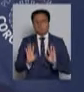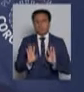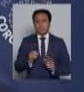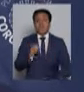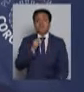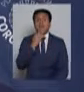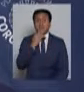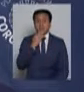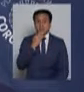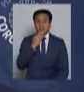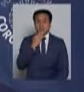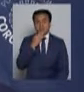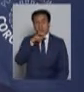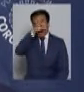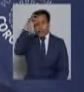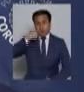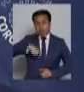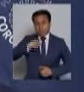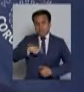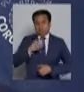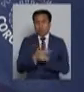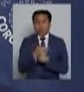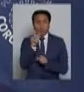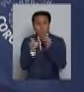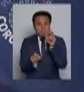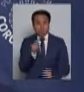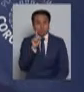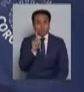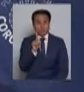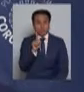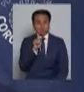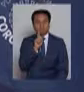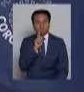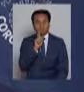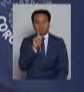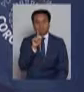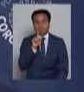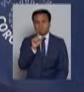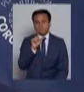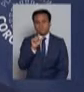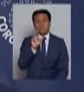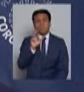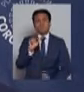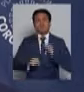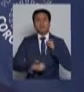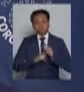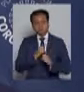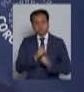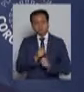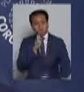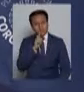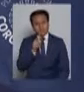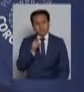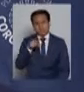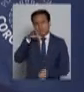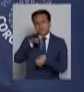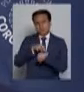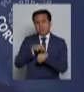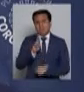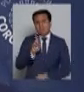También en Araucanía tenemos una persona de 69 años, con una enfermedad